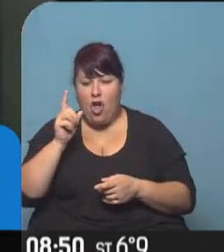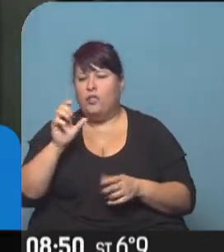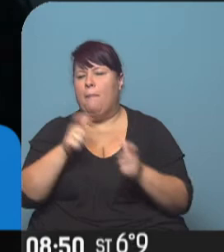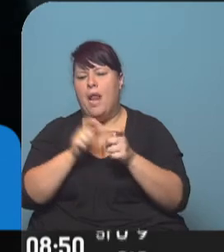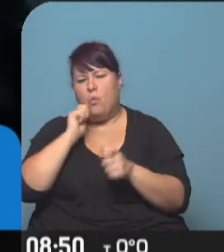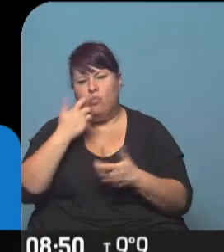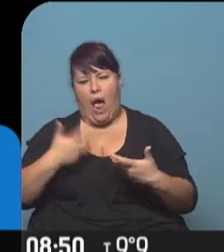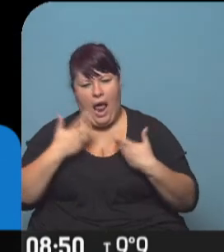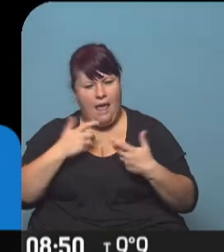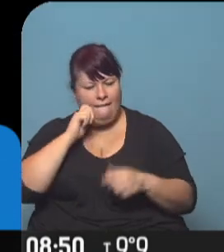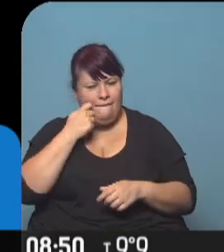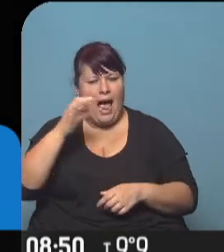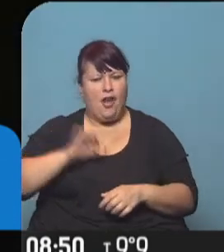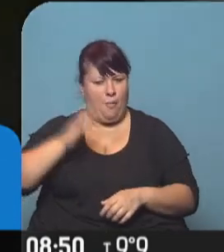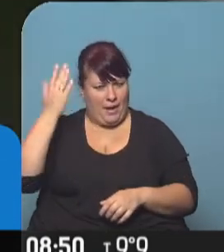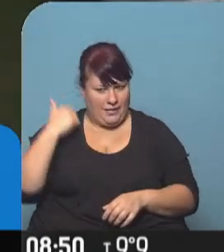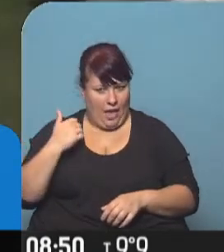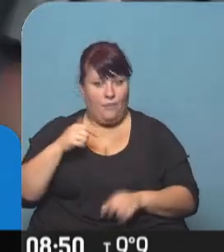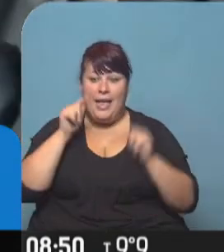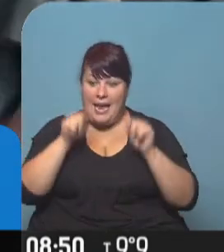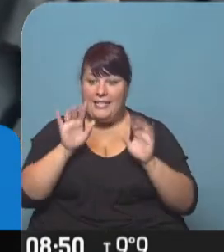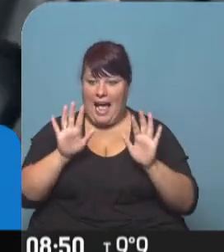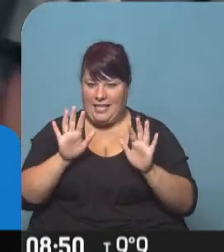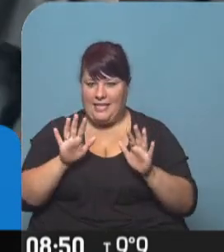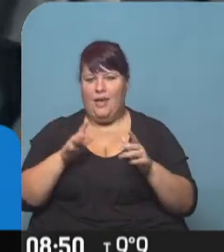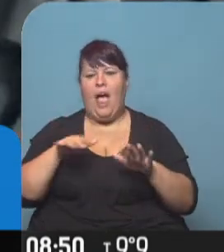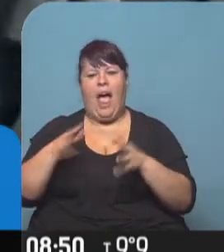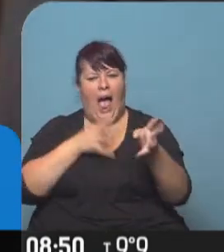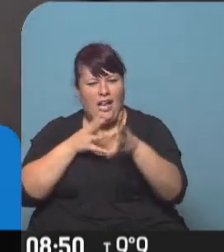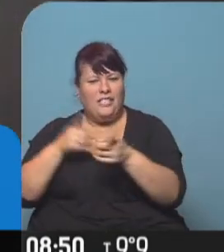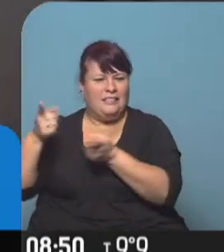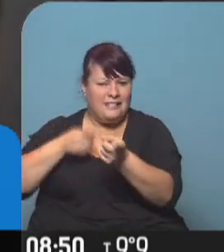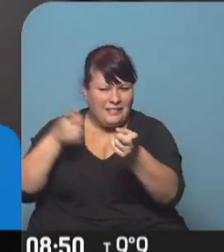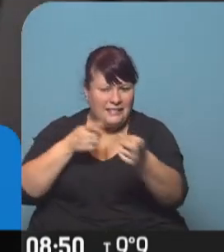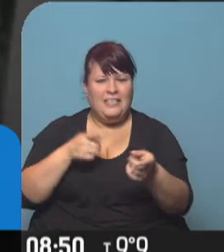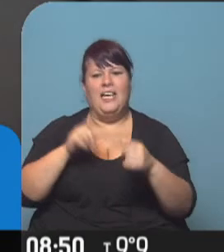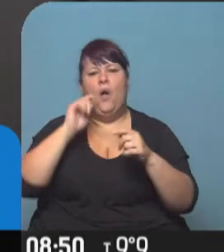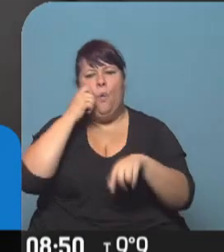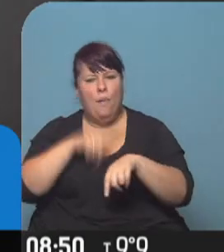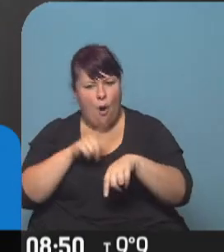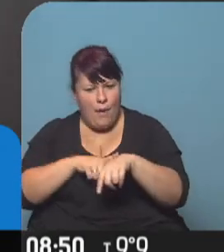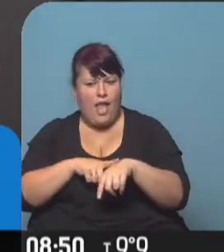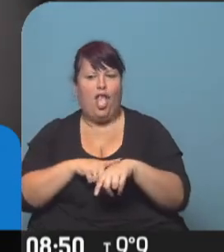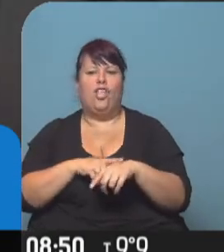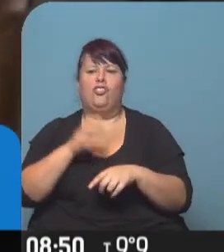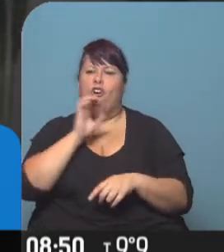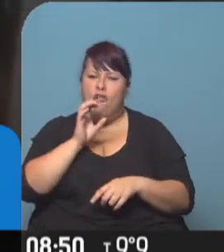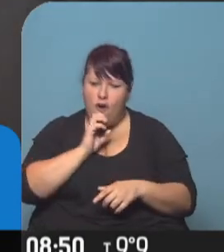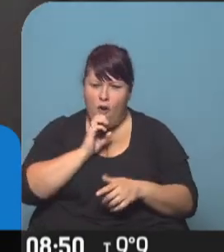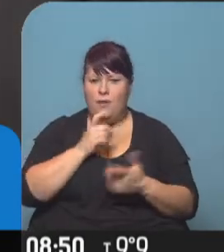peliculón entretenidísimo el año pasado. De eso se trata, mucha acción, persecuciones, buenos momentos de humor